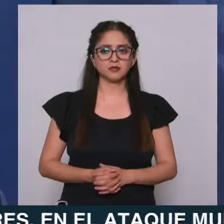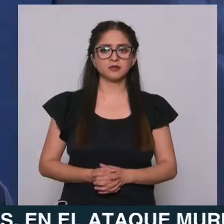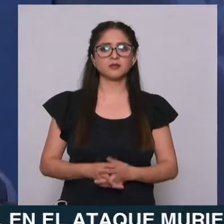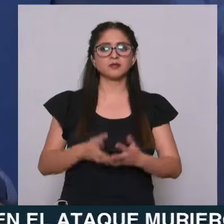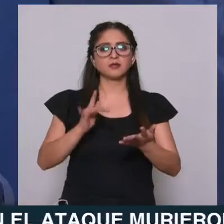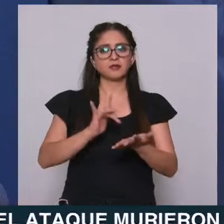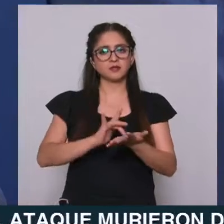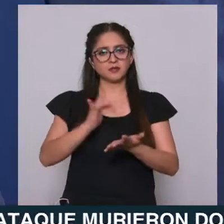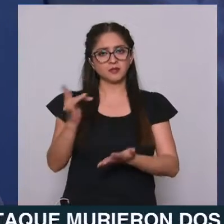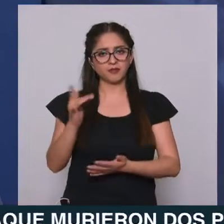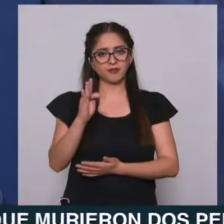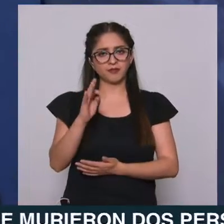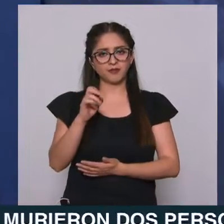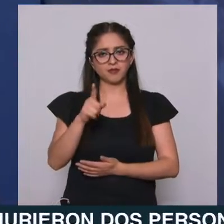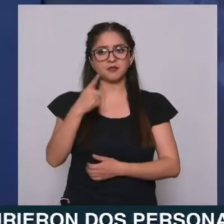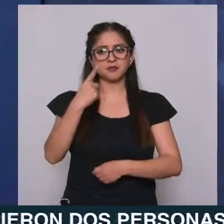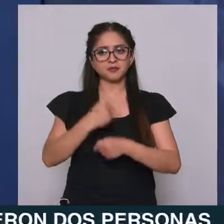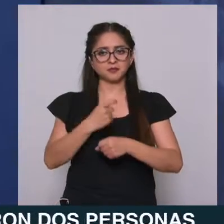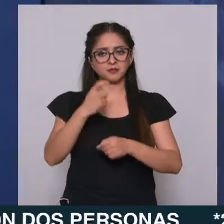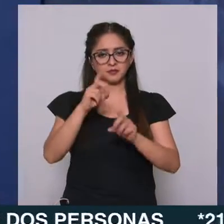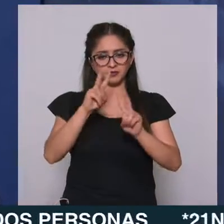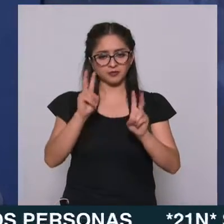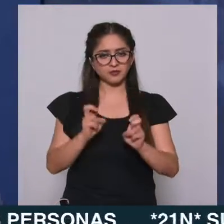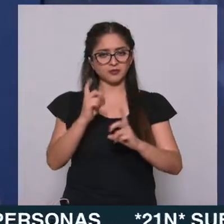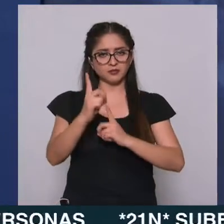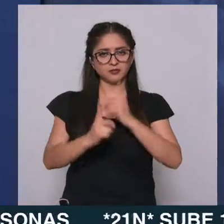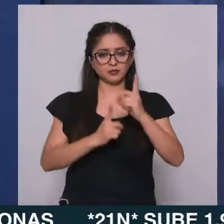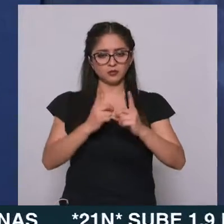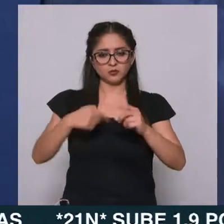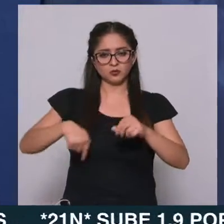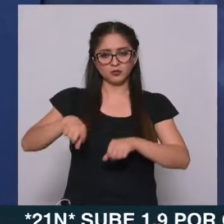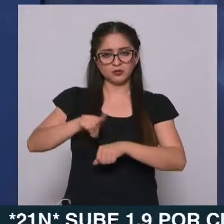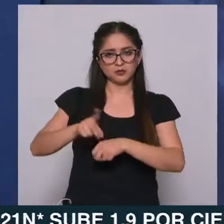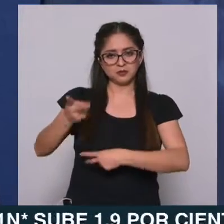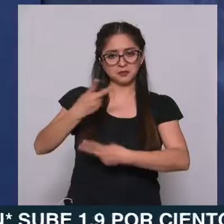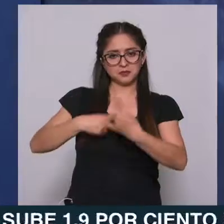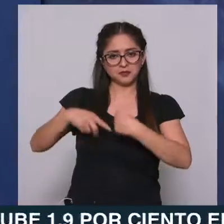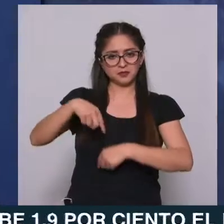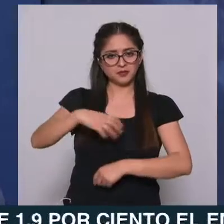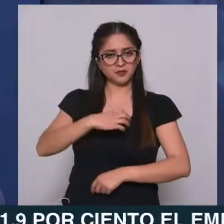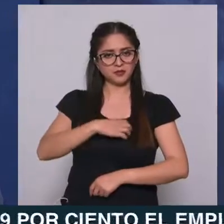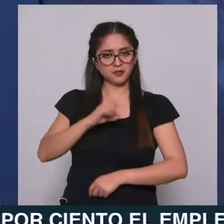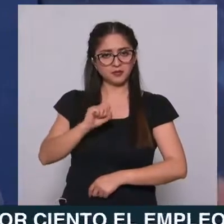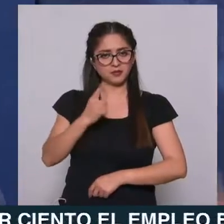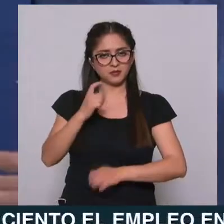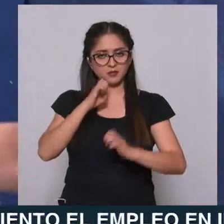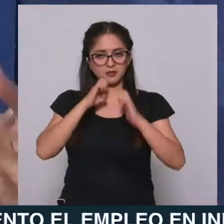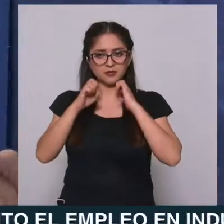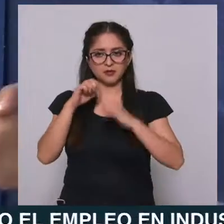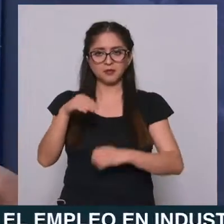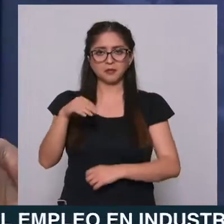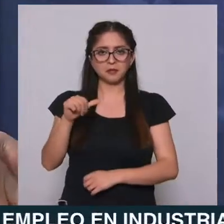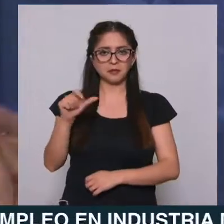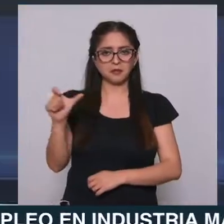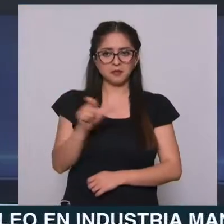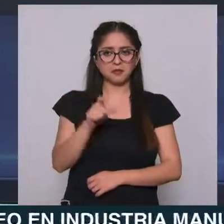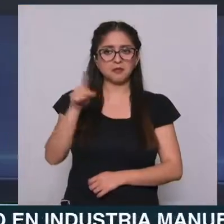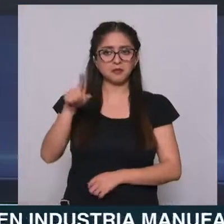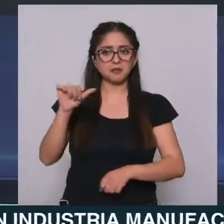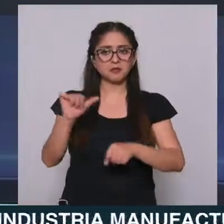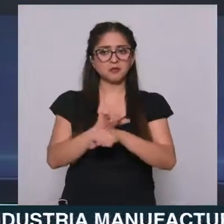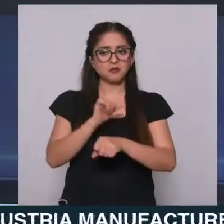Gracias, Feli. Vamos con el primer tiempo de los deportes y está con nosotros aquí en Capital 21 Max González, uno de los pilotos